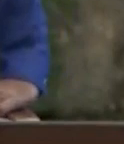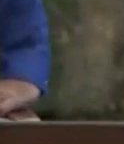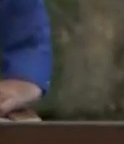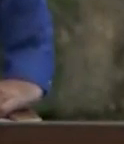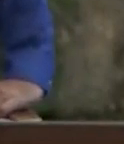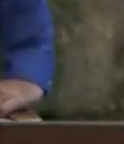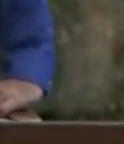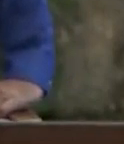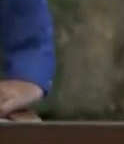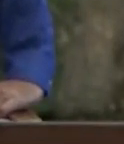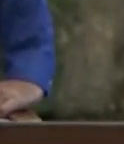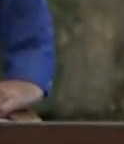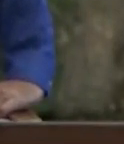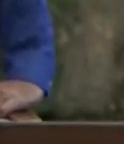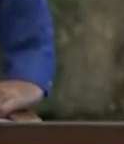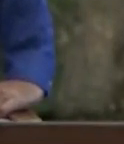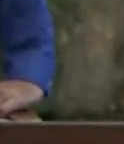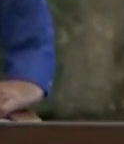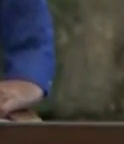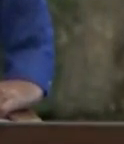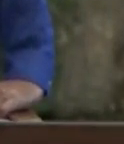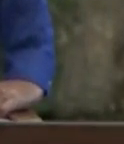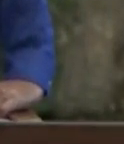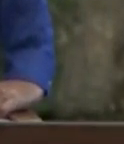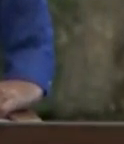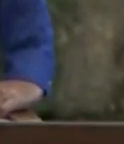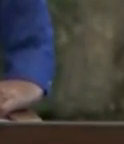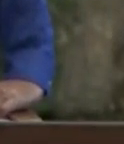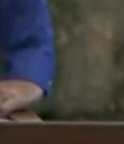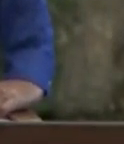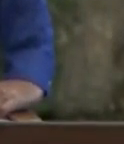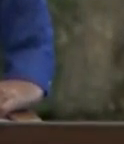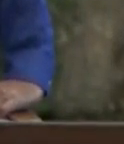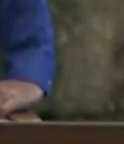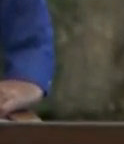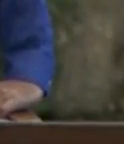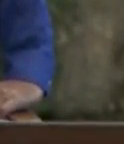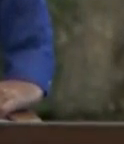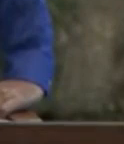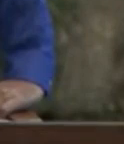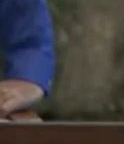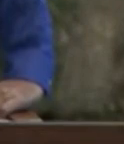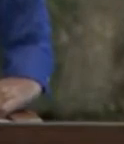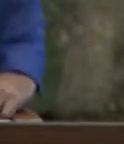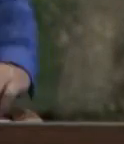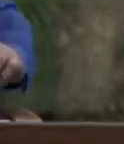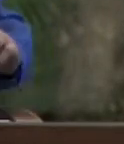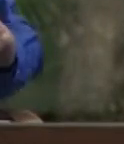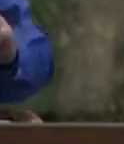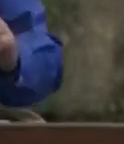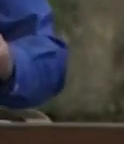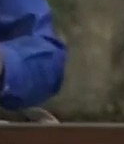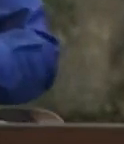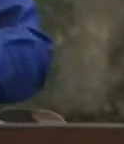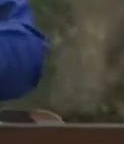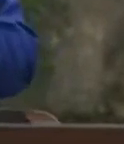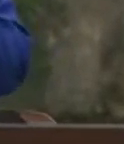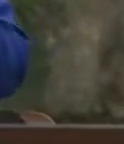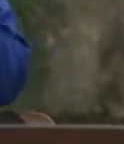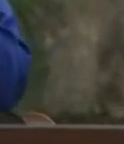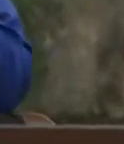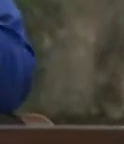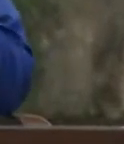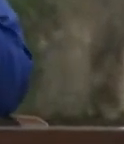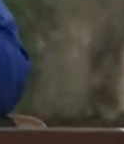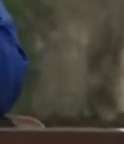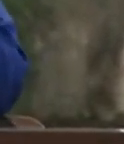condiciones? El pico pandémico nos impone un grupo de problemáticas. Con el pico pandémico en